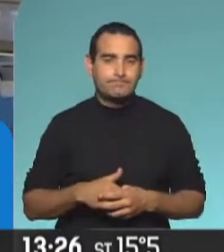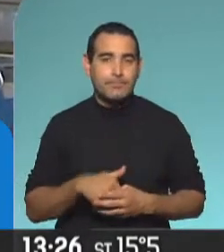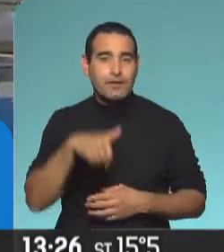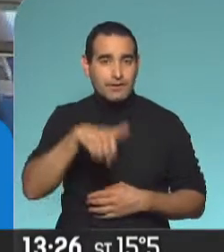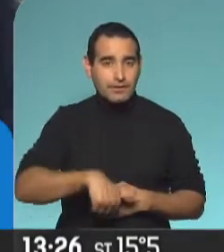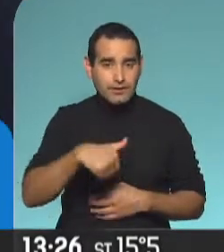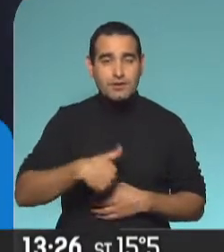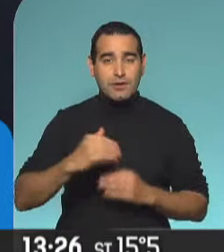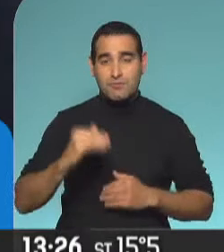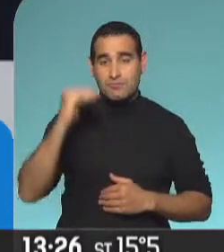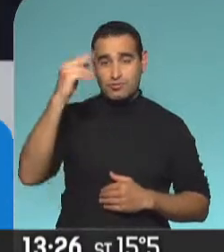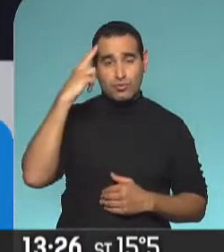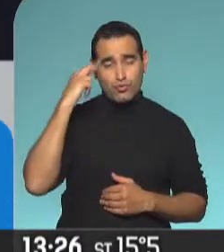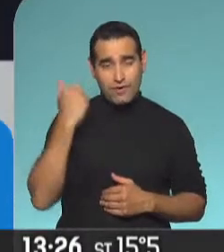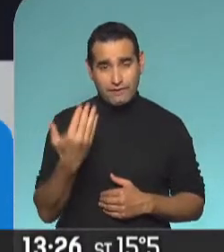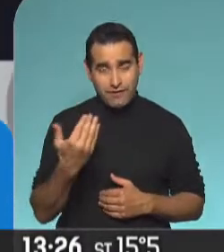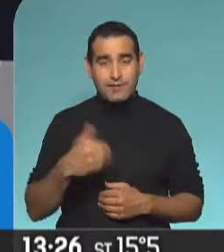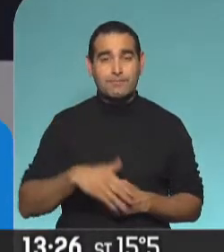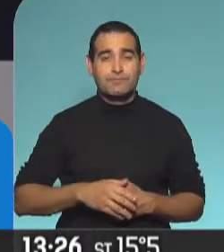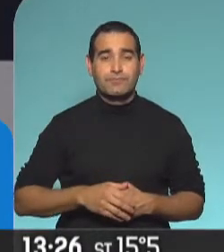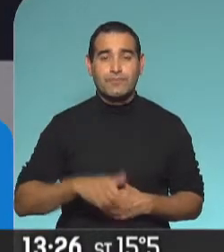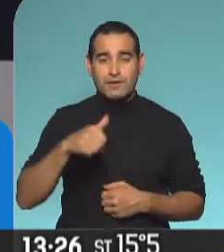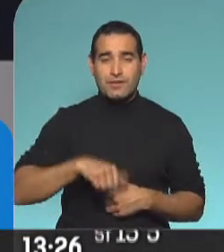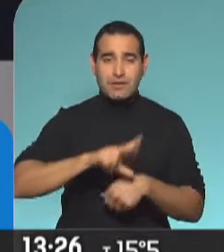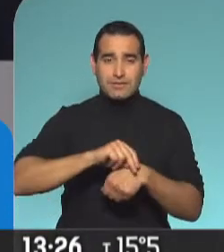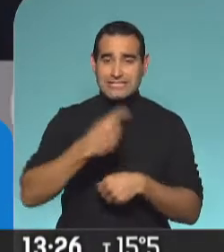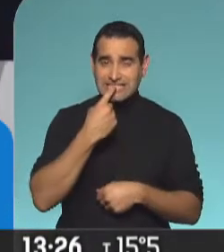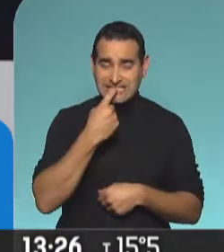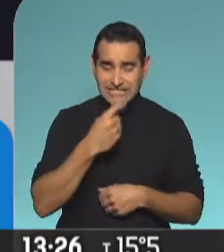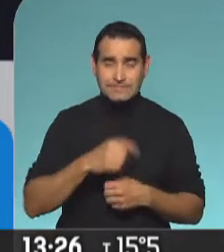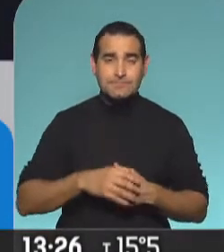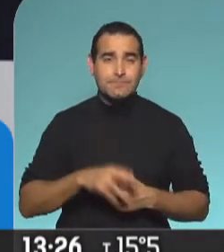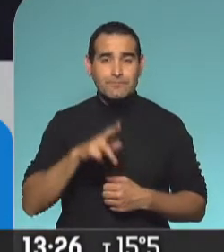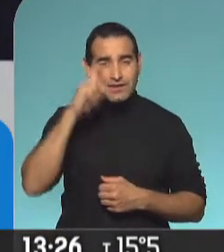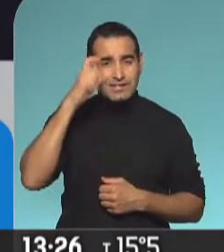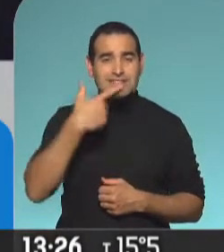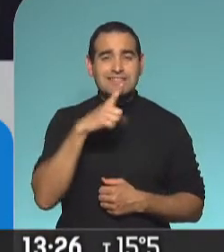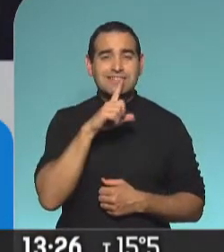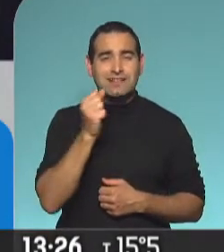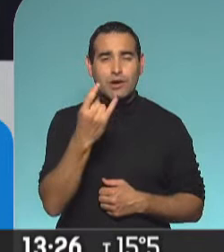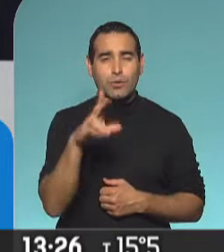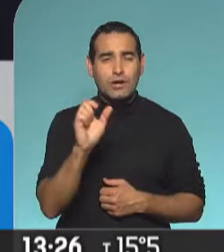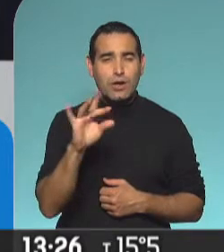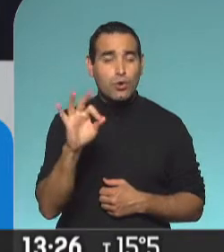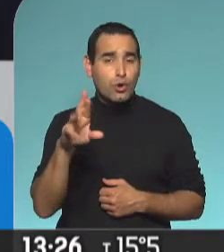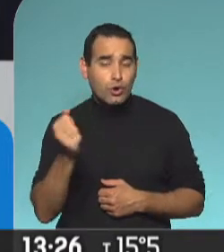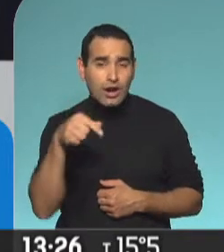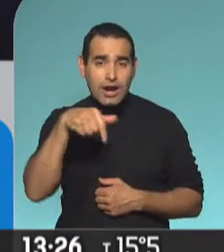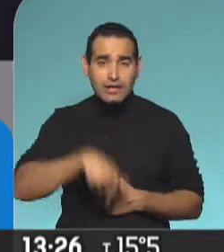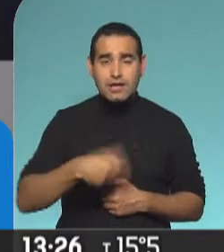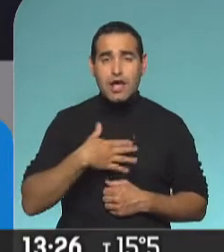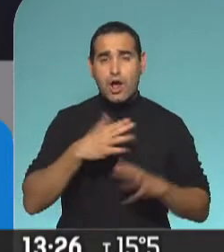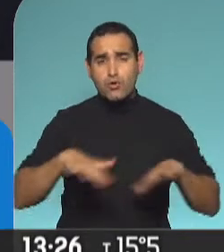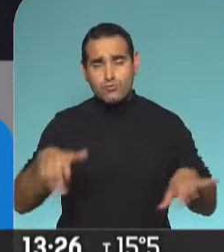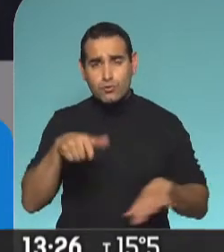estamos en el noveno piso, como vos decías, en la cátedra de Odontología Restauradora. Es una cátedra que los alumnos cursan en cuarto